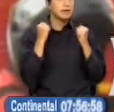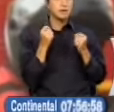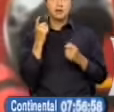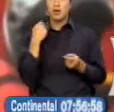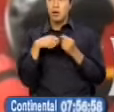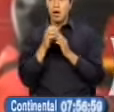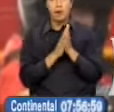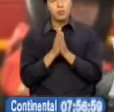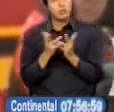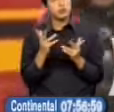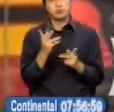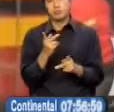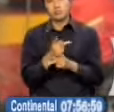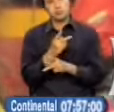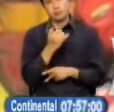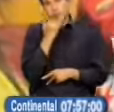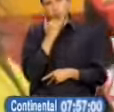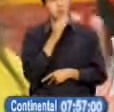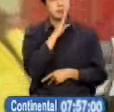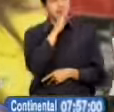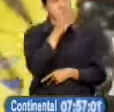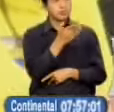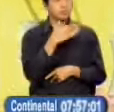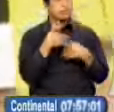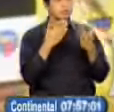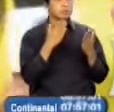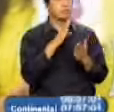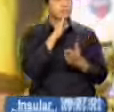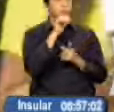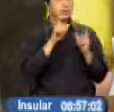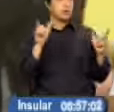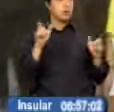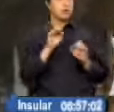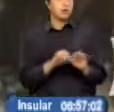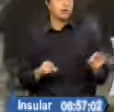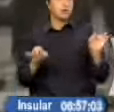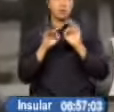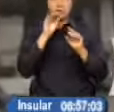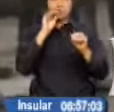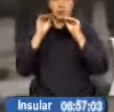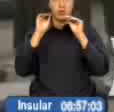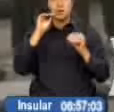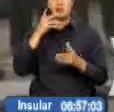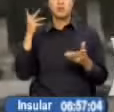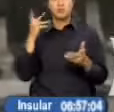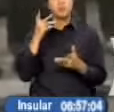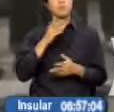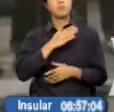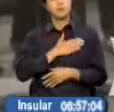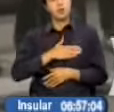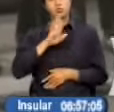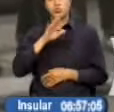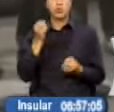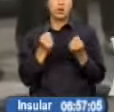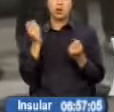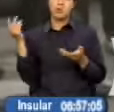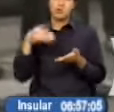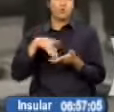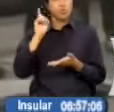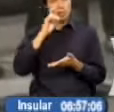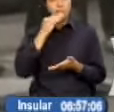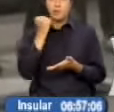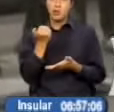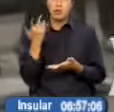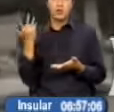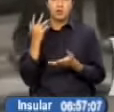gente de gracias siempre con la apertura y la consideración era importante saber recuerden traten de no venir en vehículos traten de venir